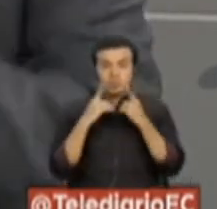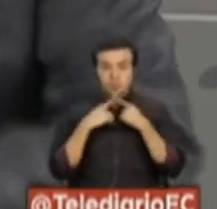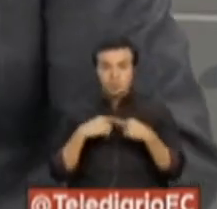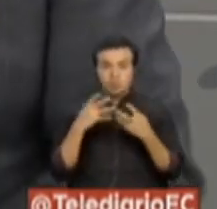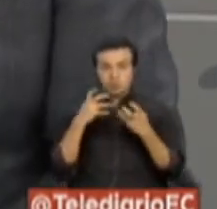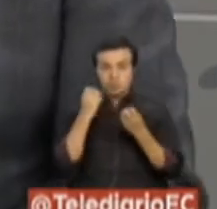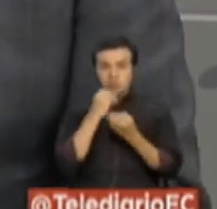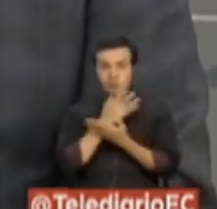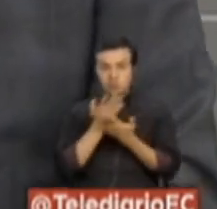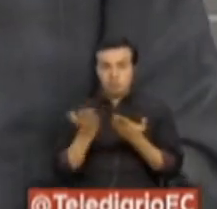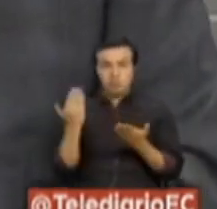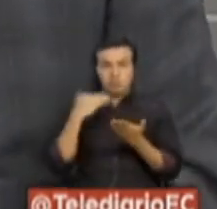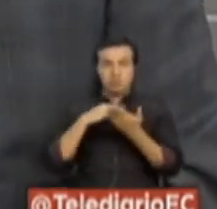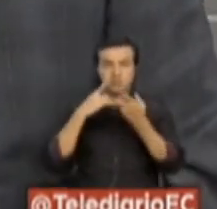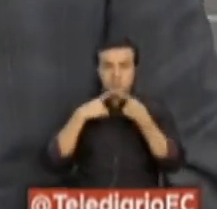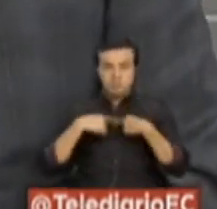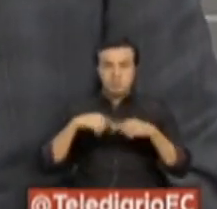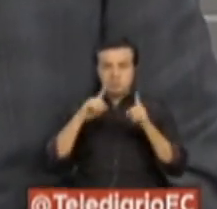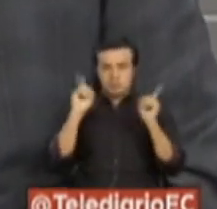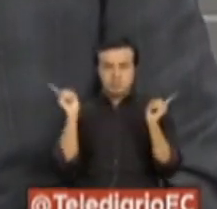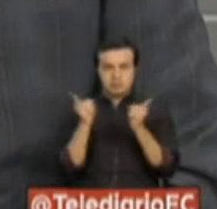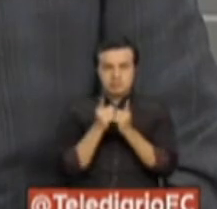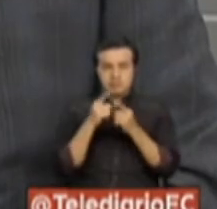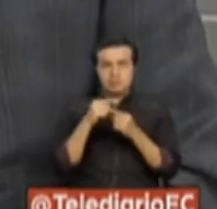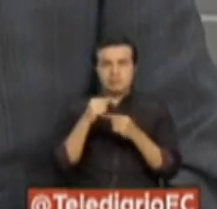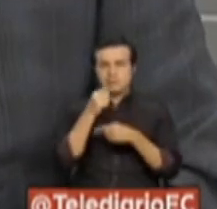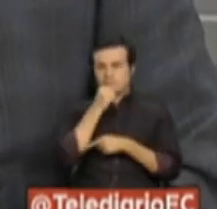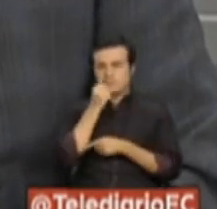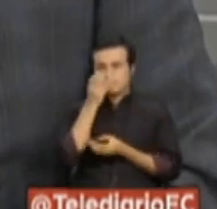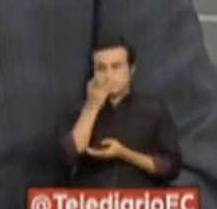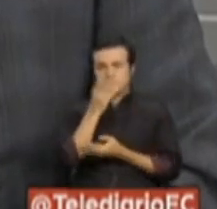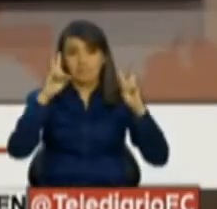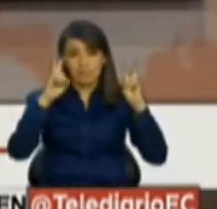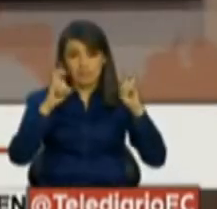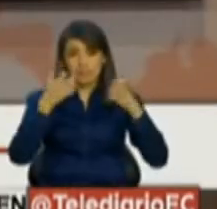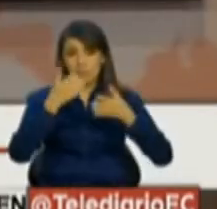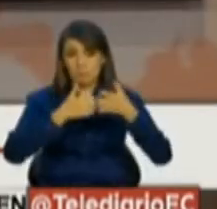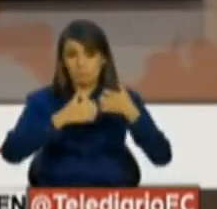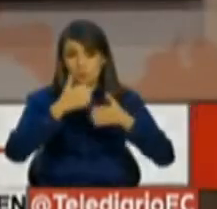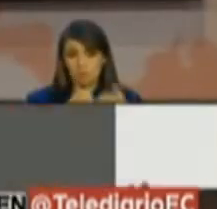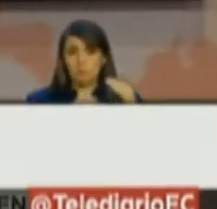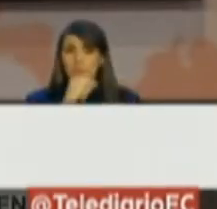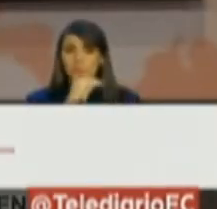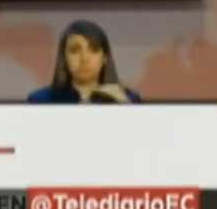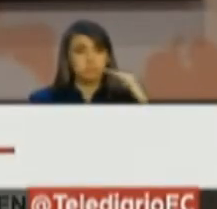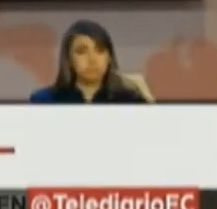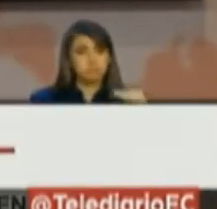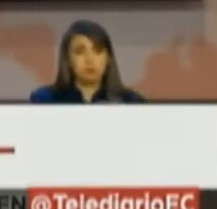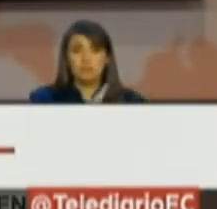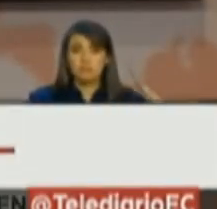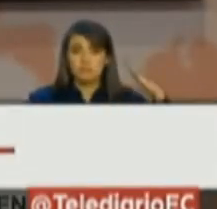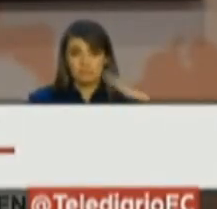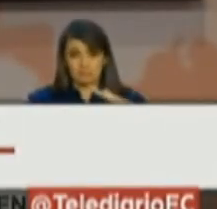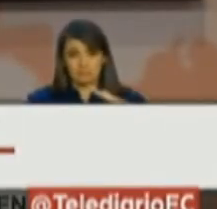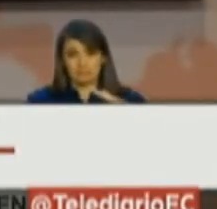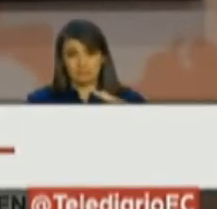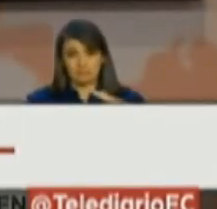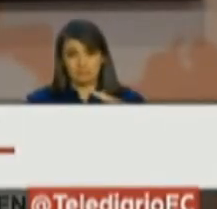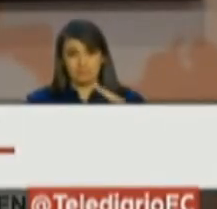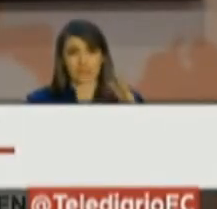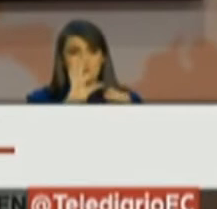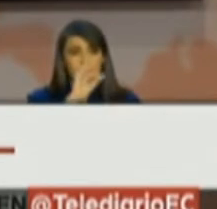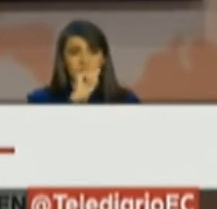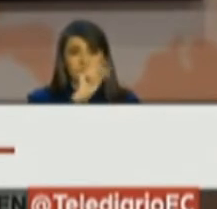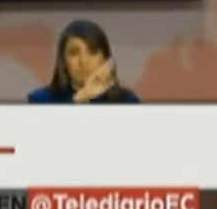declaraciones, queremos llevar a ustedes un fragmento de ellas. Con el proceso de paz de las FARC y el